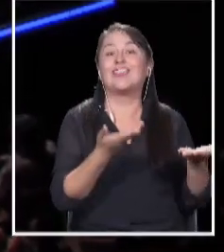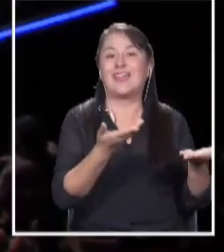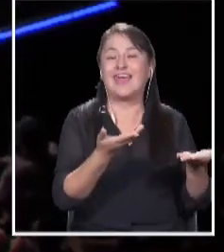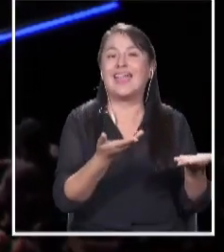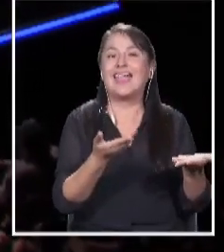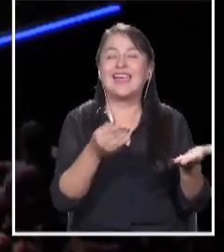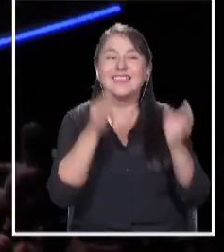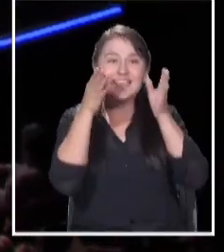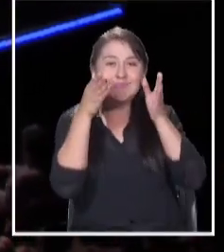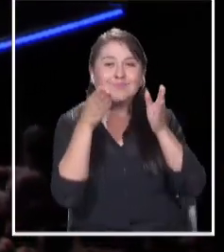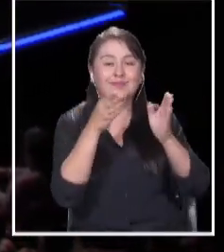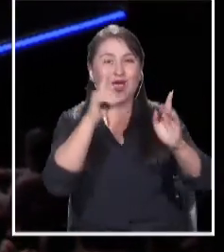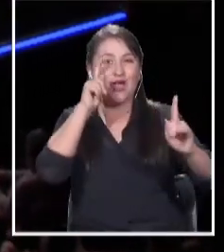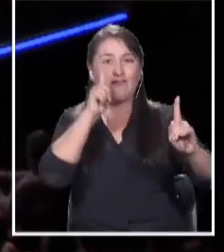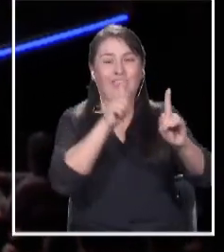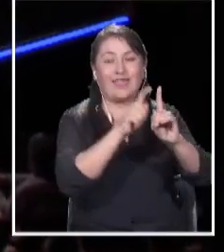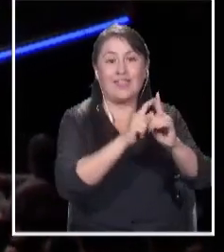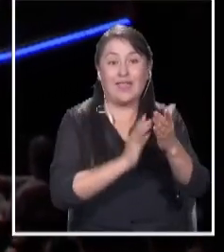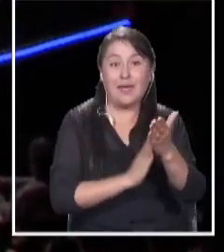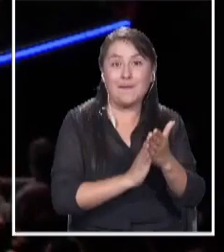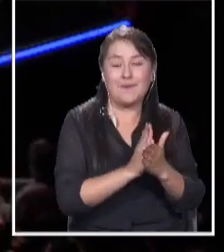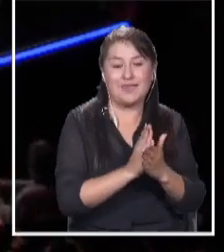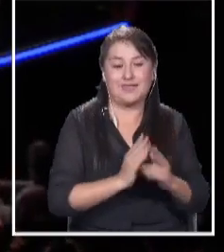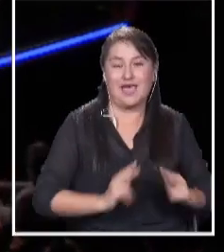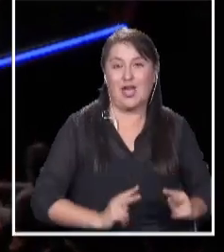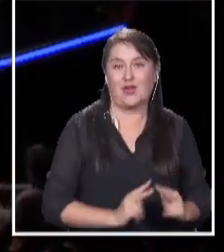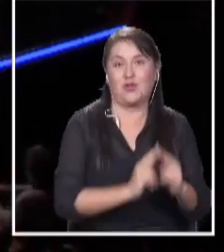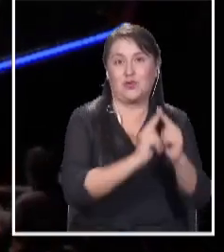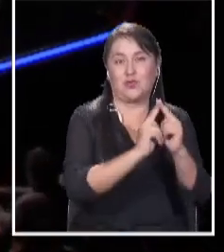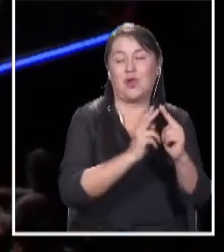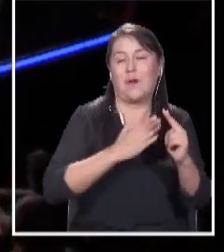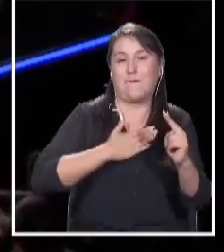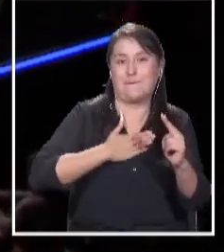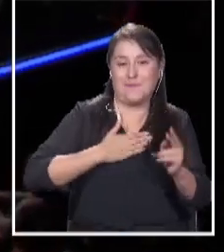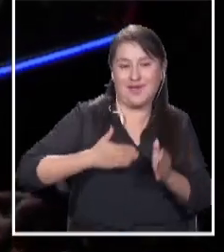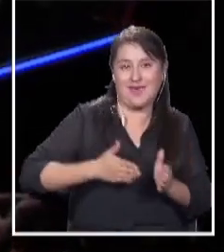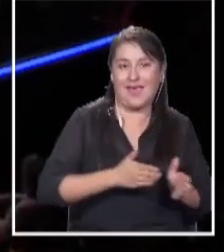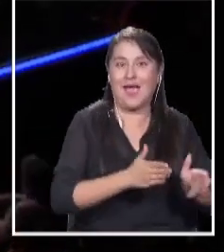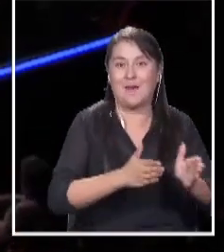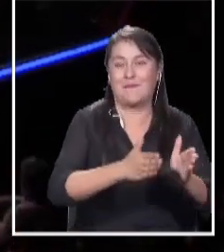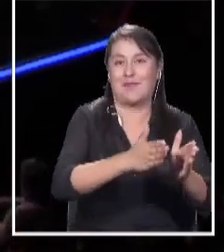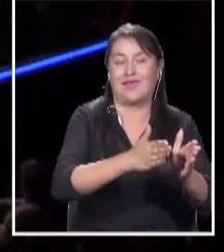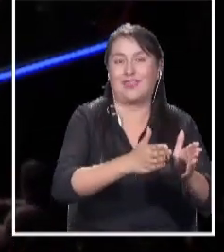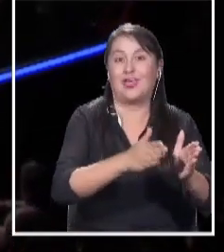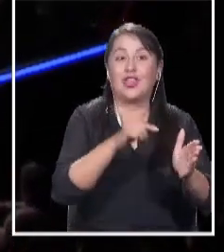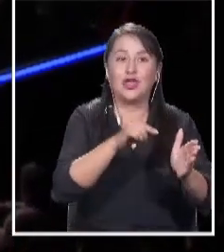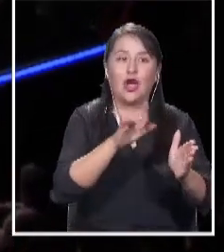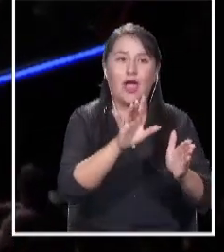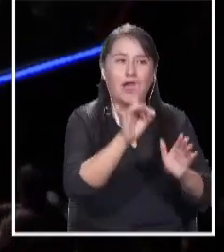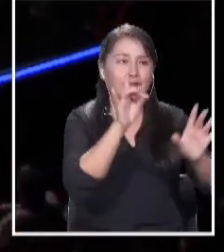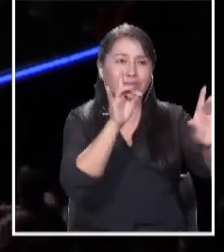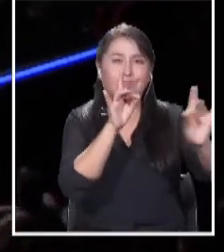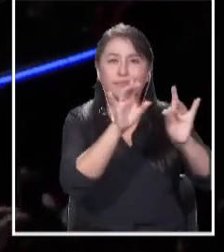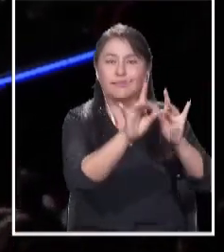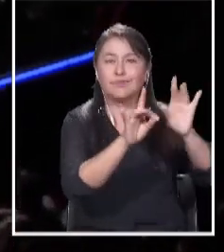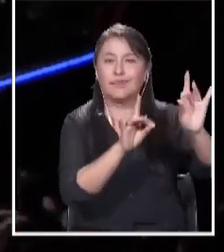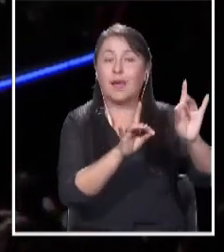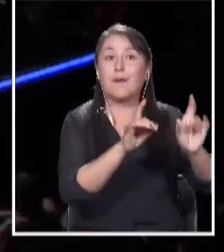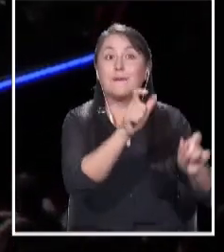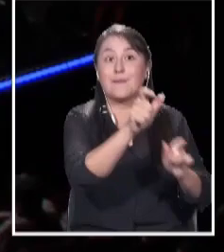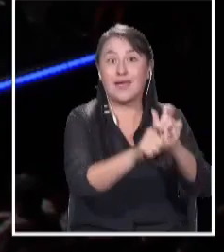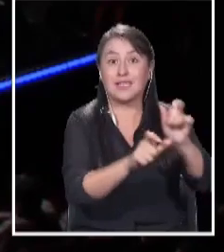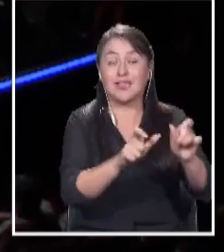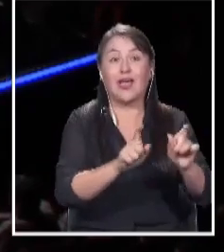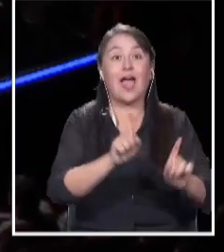y empecé a construir yo sola un poco mi propio camino. Y en este camino, por supuesto, me fui encontrando con un montón de gente, algunos de ellos están